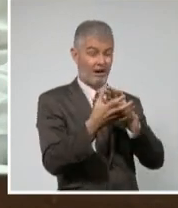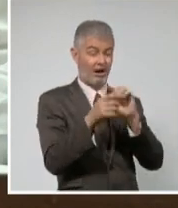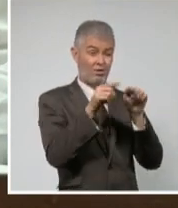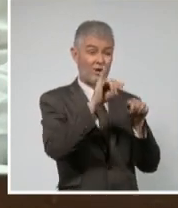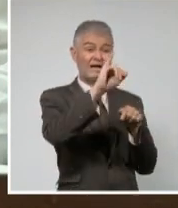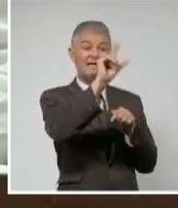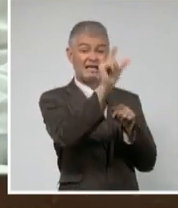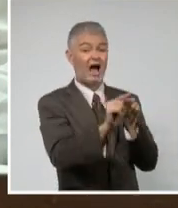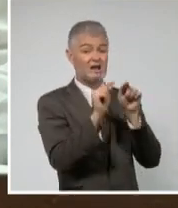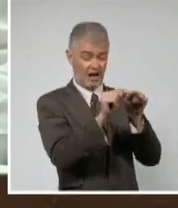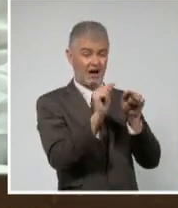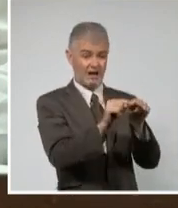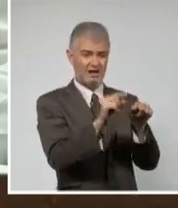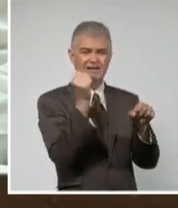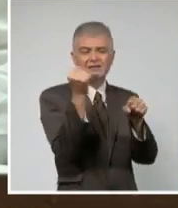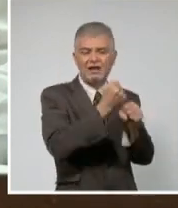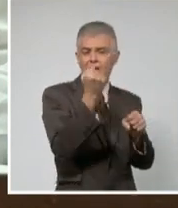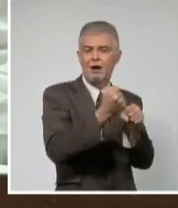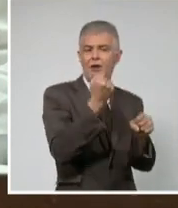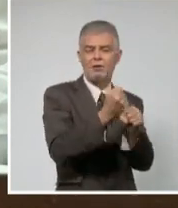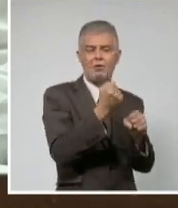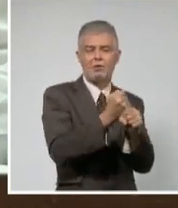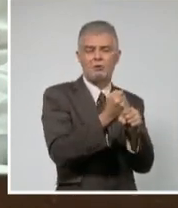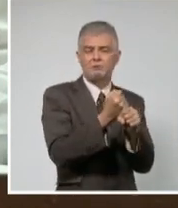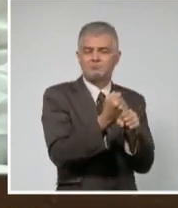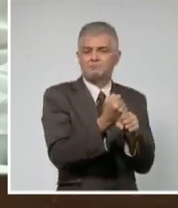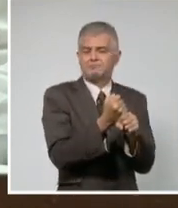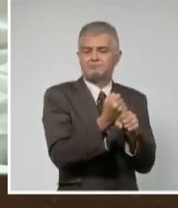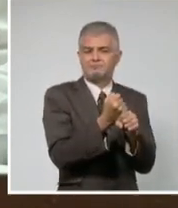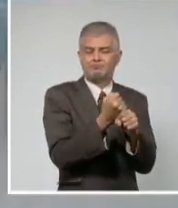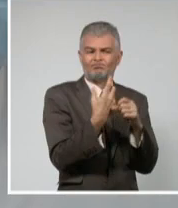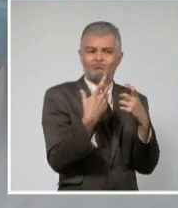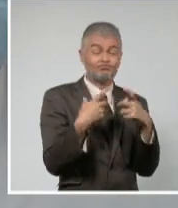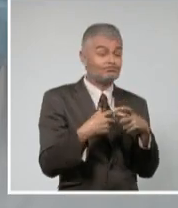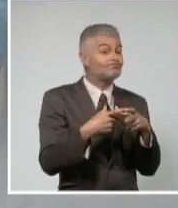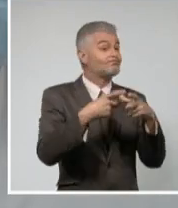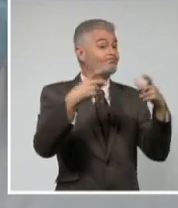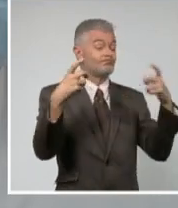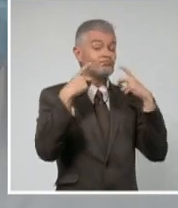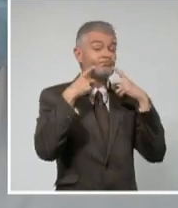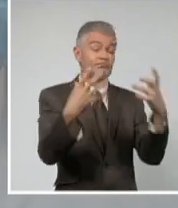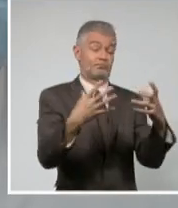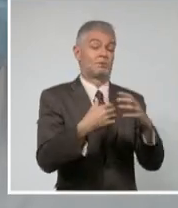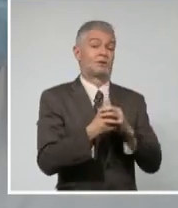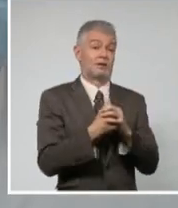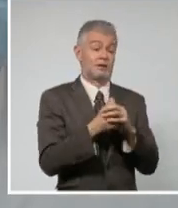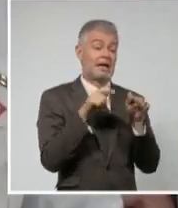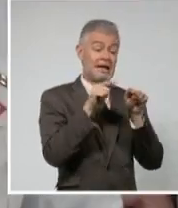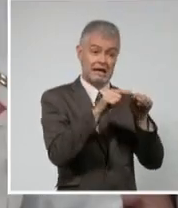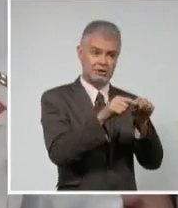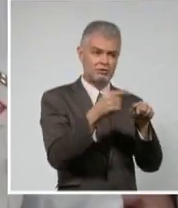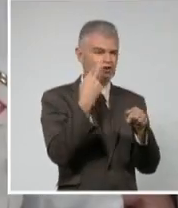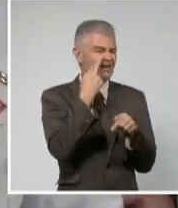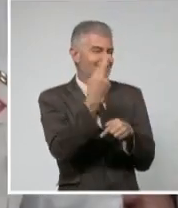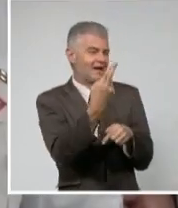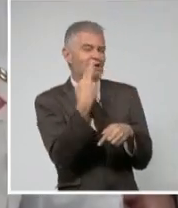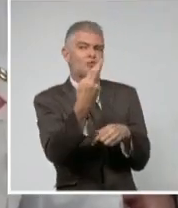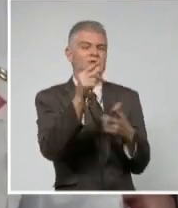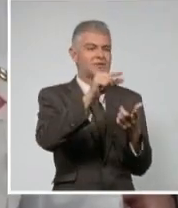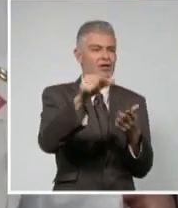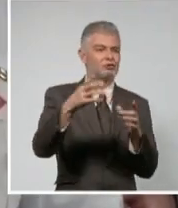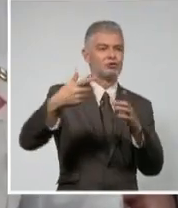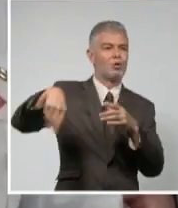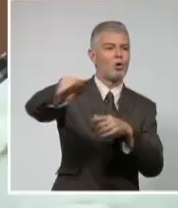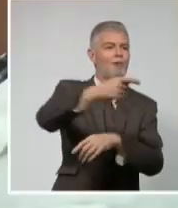Italia, hicieron una labor tan tremenda que eso se ha expresado en todo el reconocimiento que han tenido